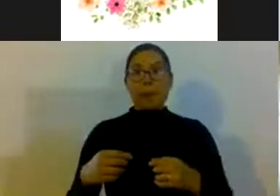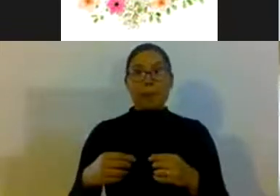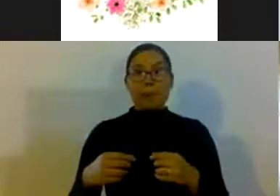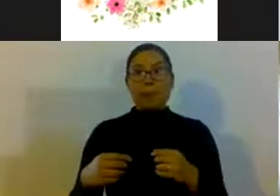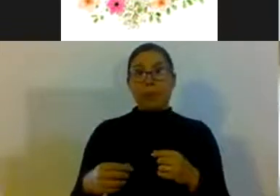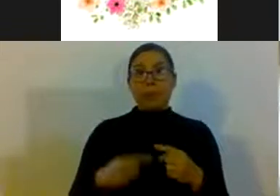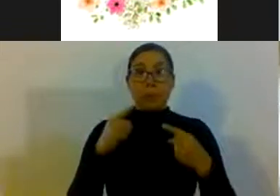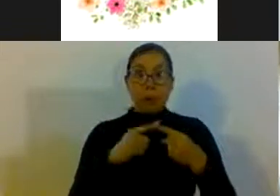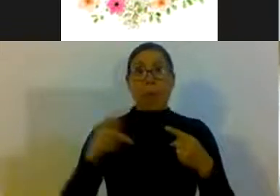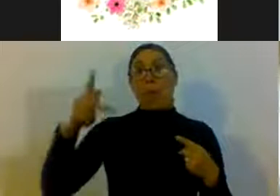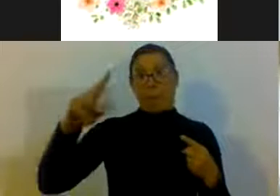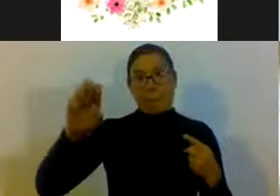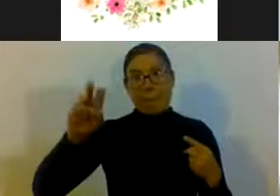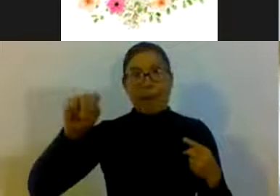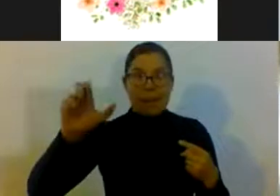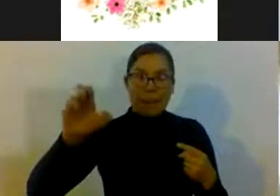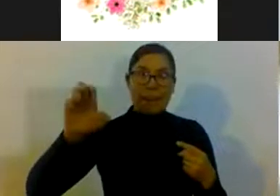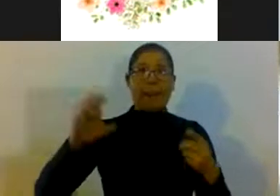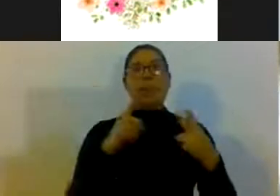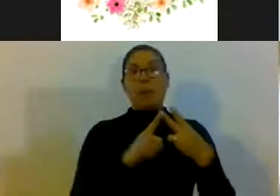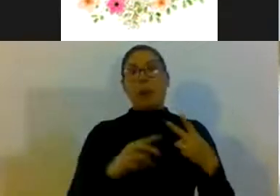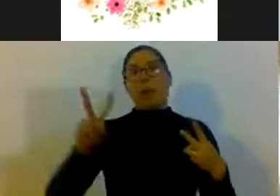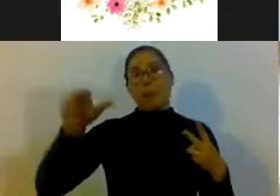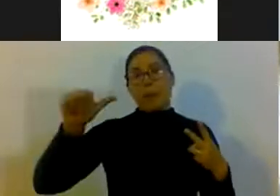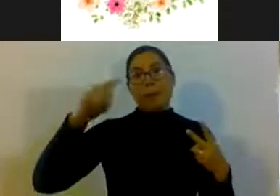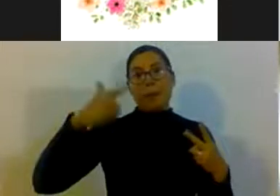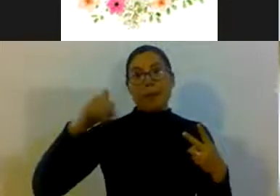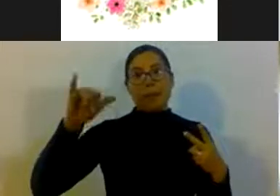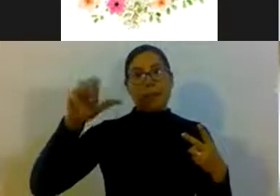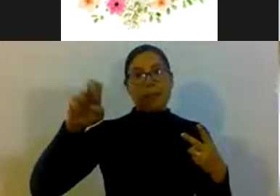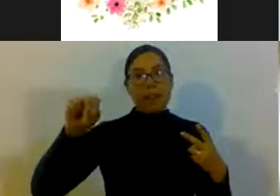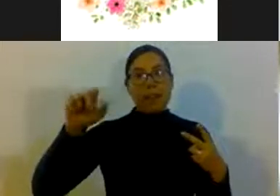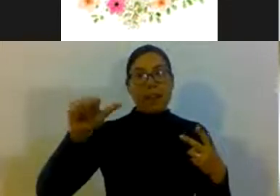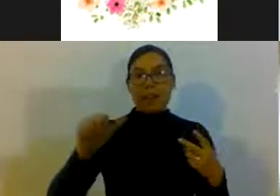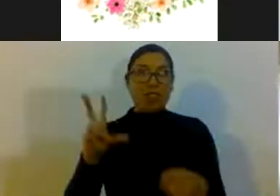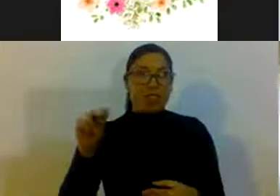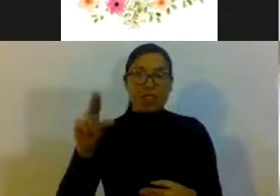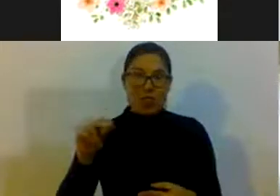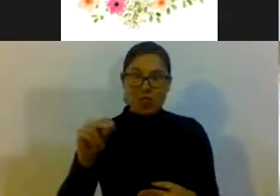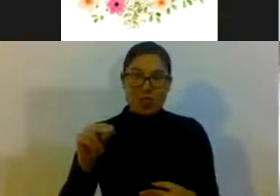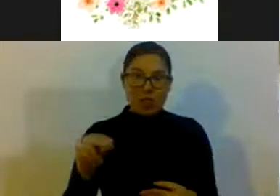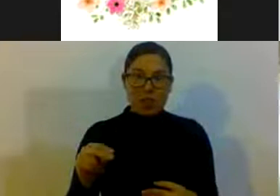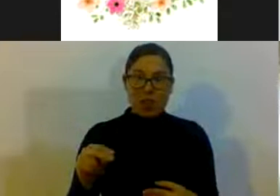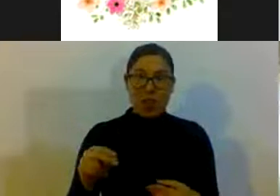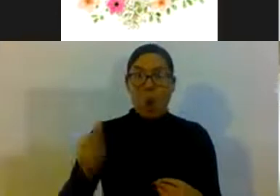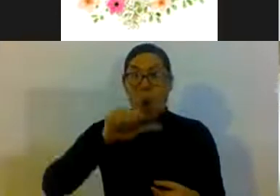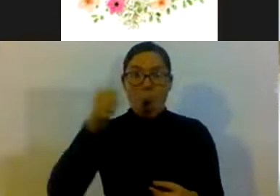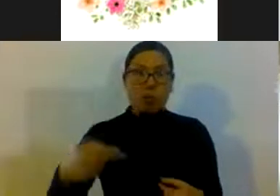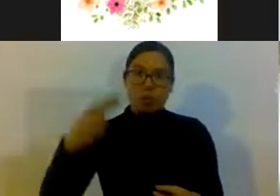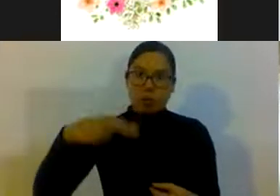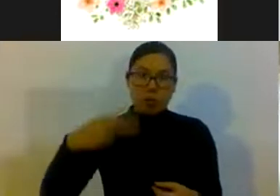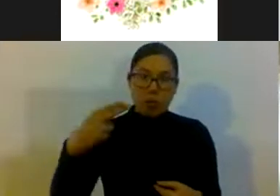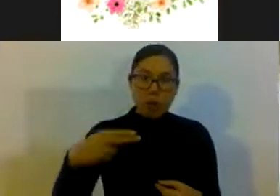llama eso, ponemos, que tu burrito, que tu tortita, que esto, que el otro. Entonces es muy importante manejarles